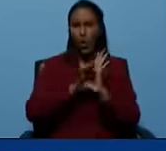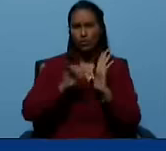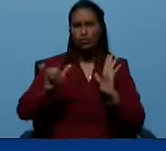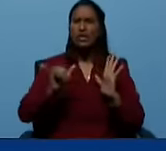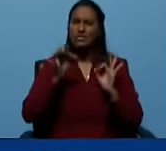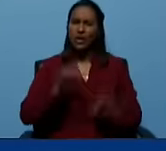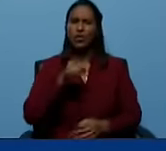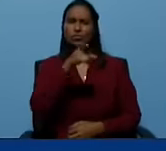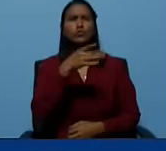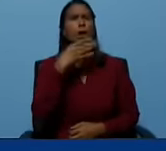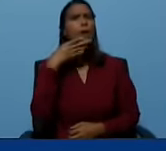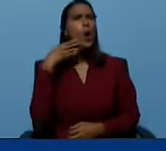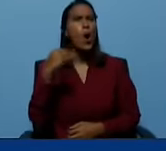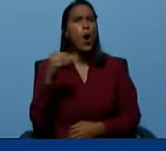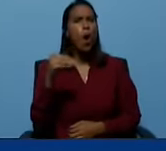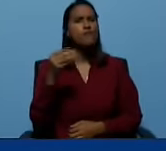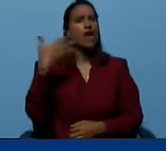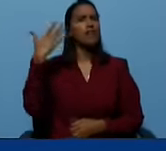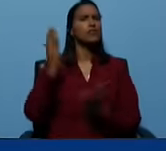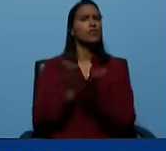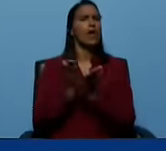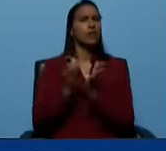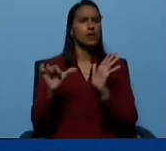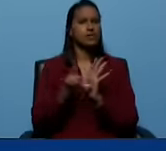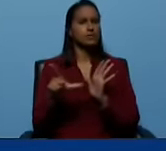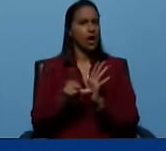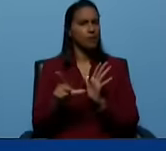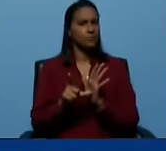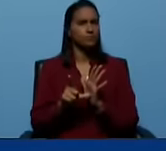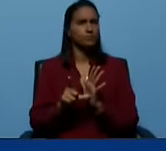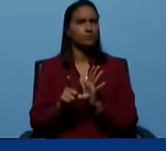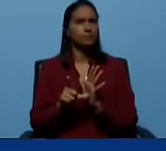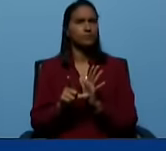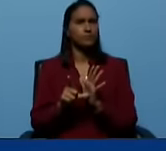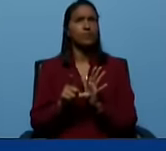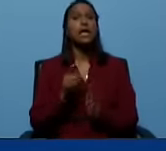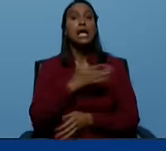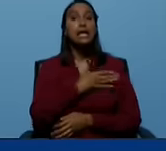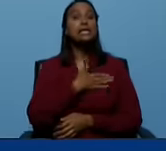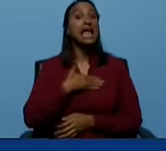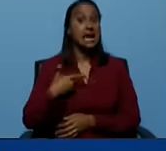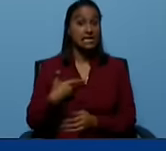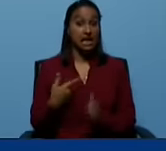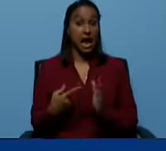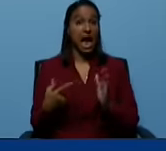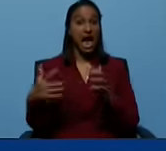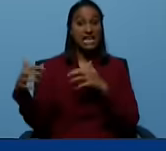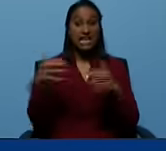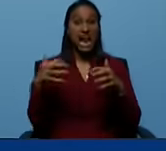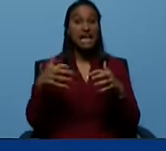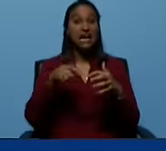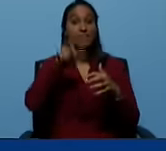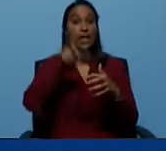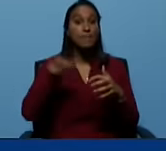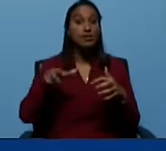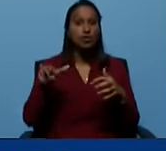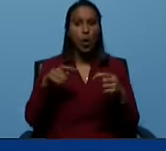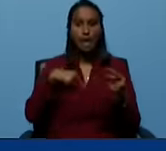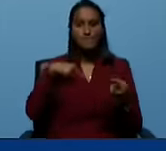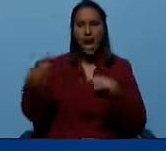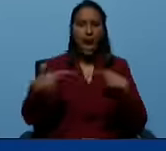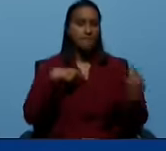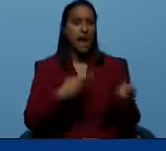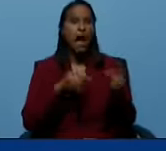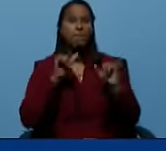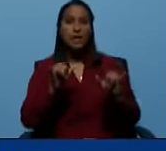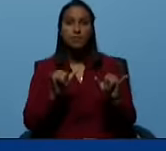seguro estabas en el liceo todavía. Y querían llevarnos una guerra civil, las guarimbas. Esas guarimbas tocaron